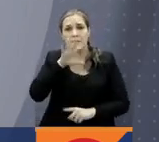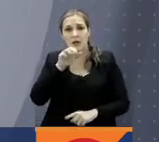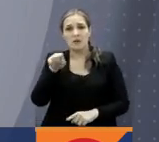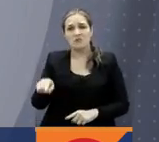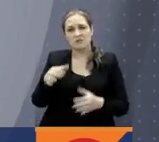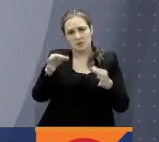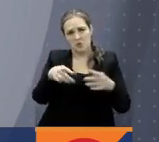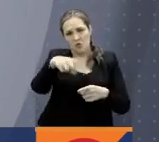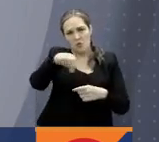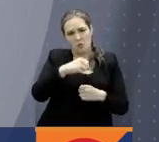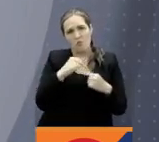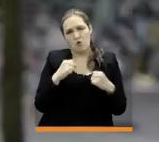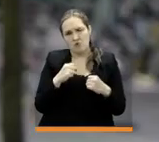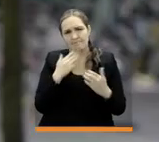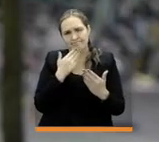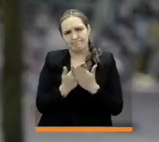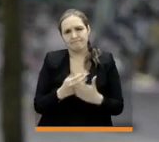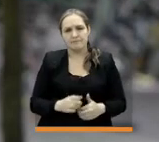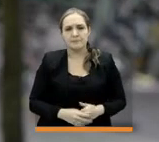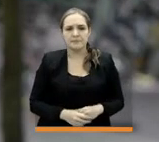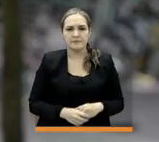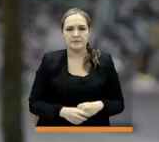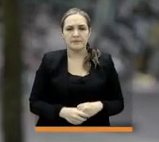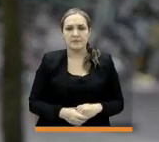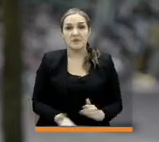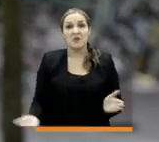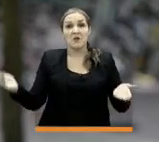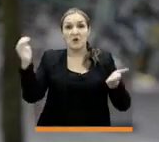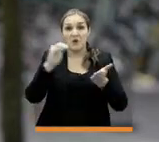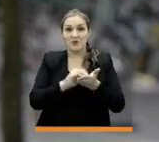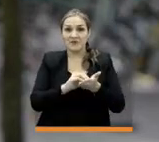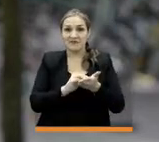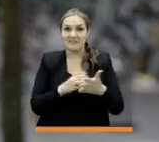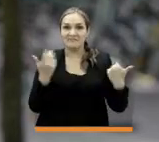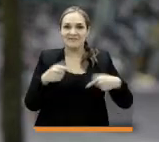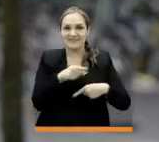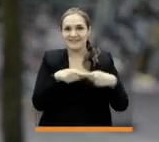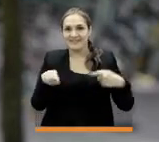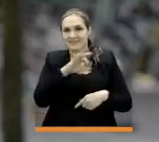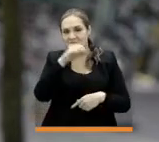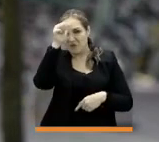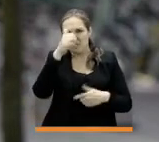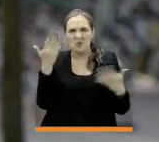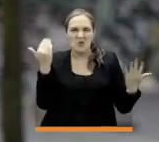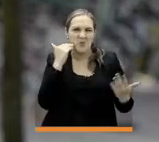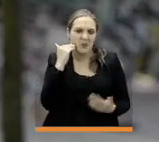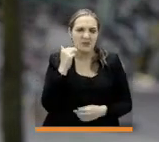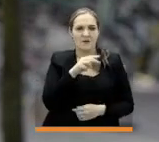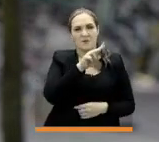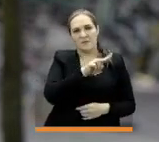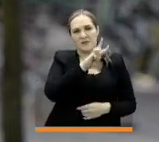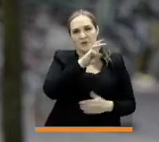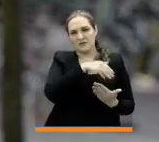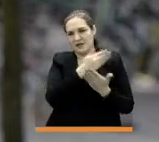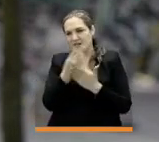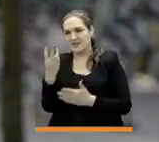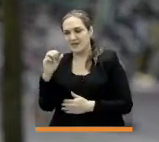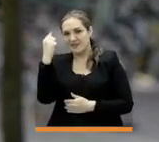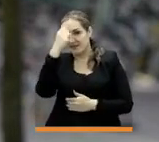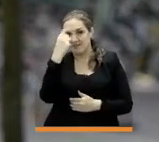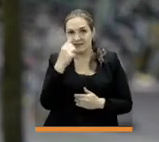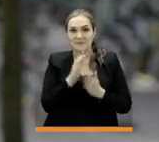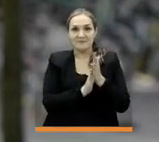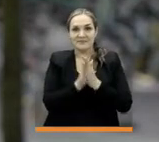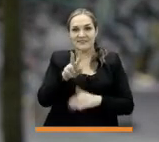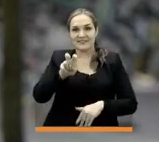Bogotá también te lo agradecerá. Vuelve el Gran Finde, del 28 al 30 de septiembre, 72